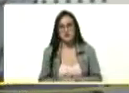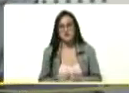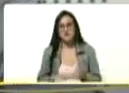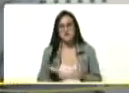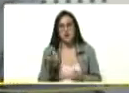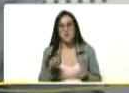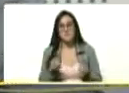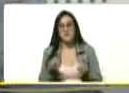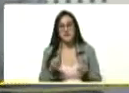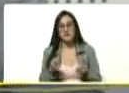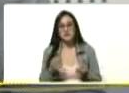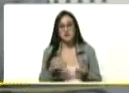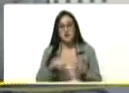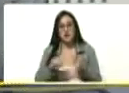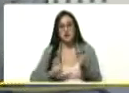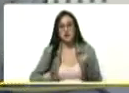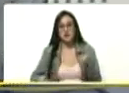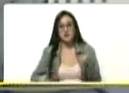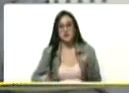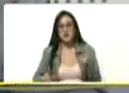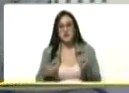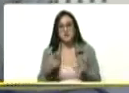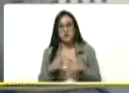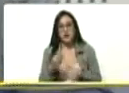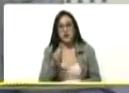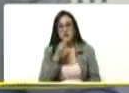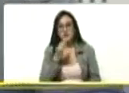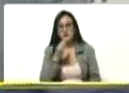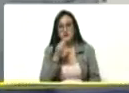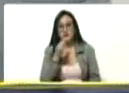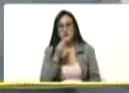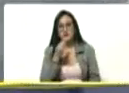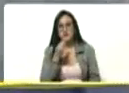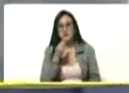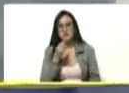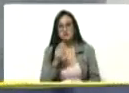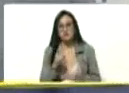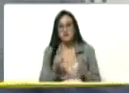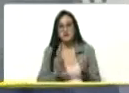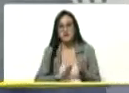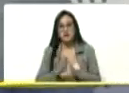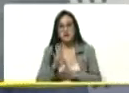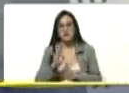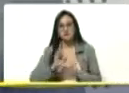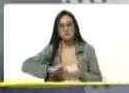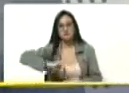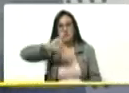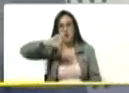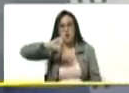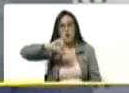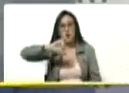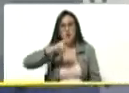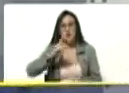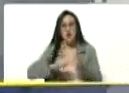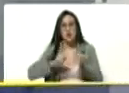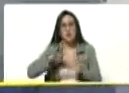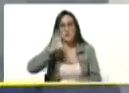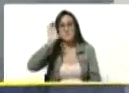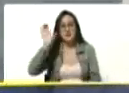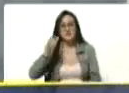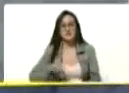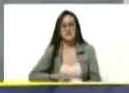los precios de la energía y los alimentos. Ha crecido la inflación y en varios países alcanzó